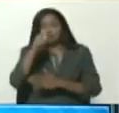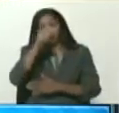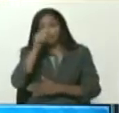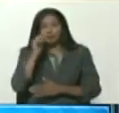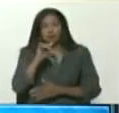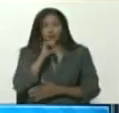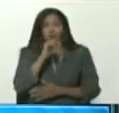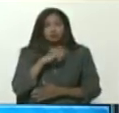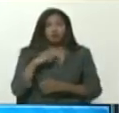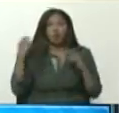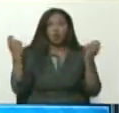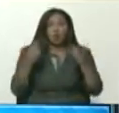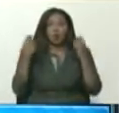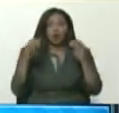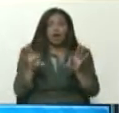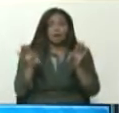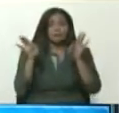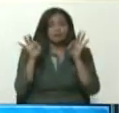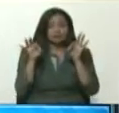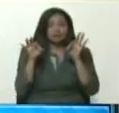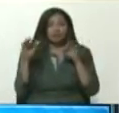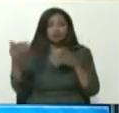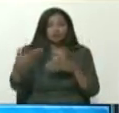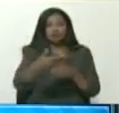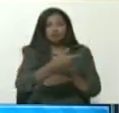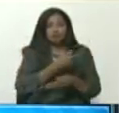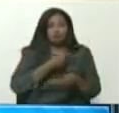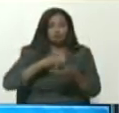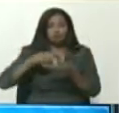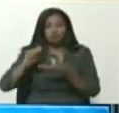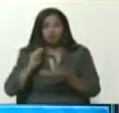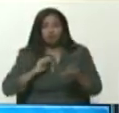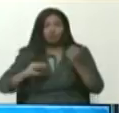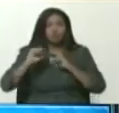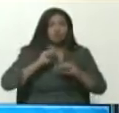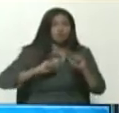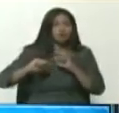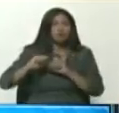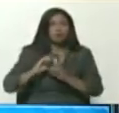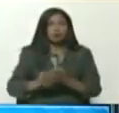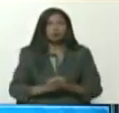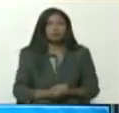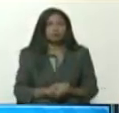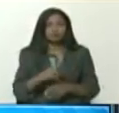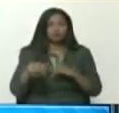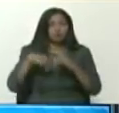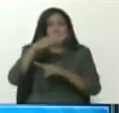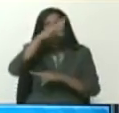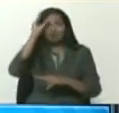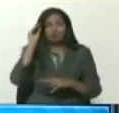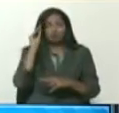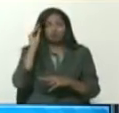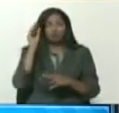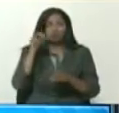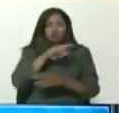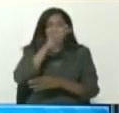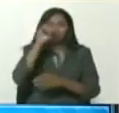anuncio jornada especial de movilización y firma No Más Trump a